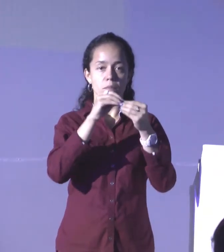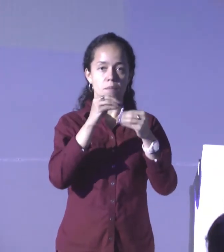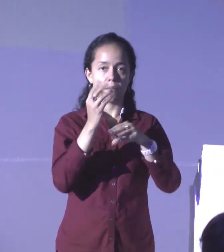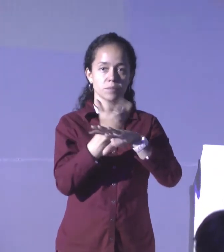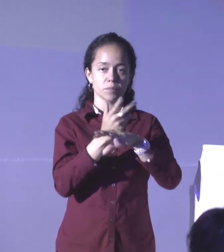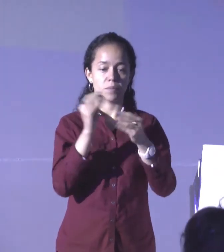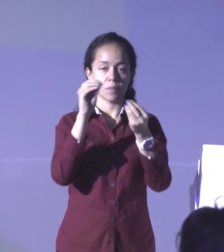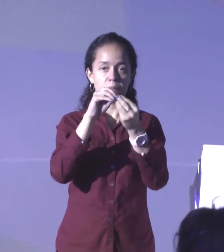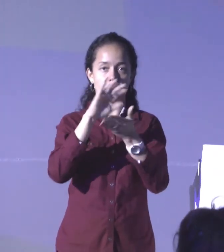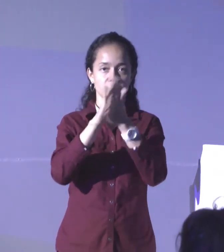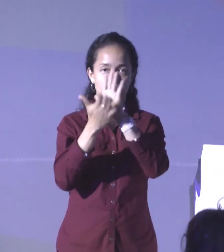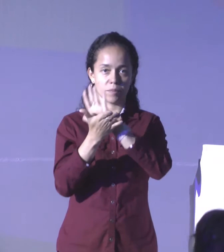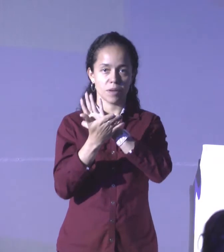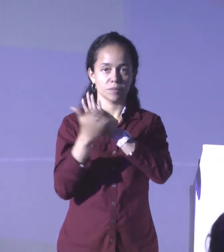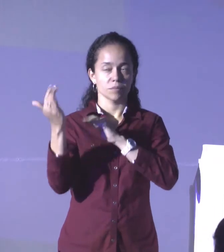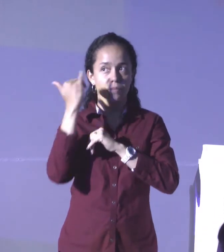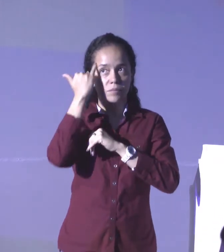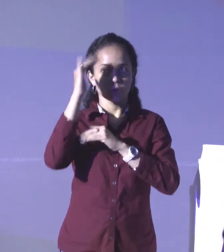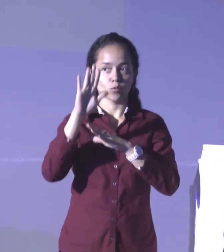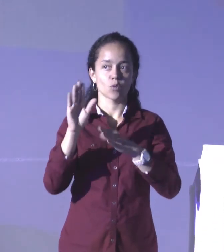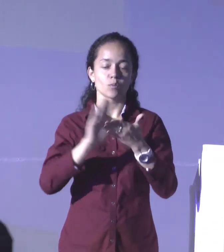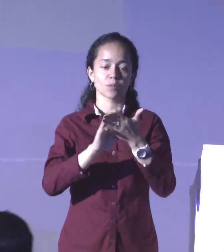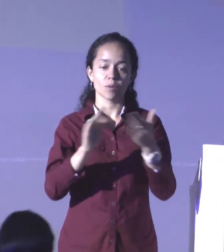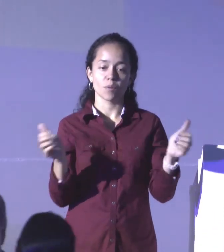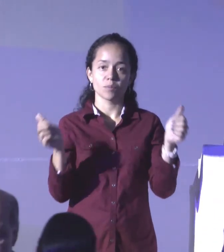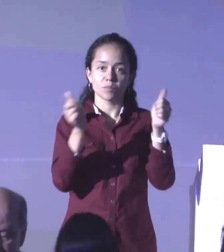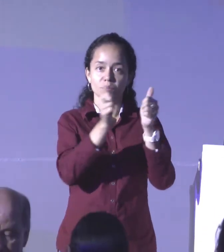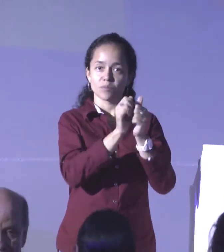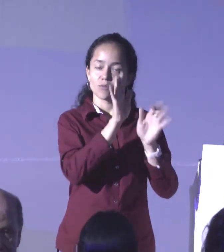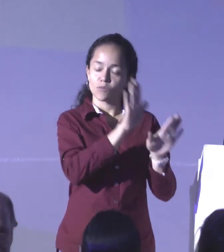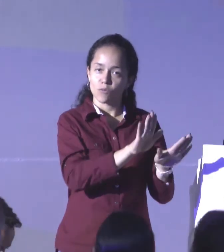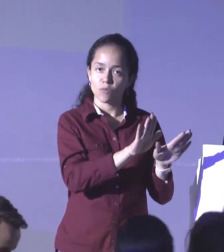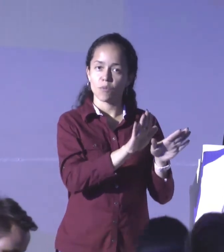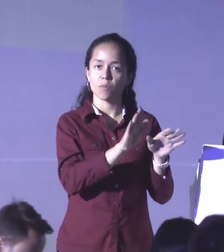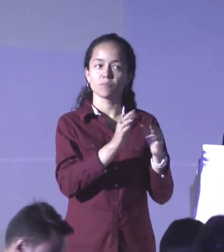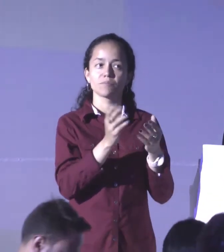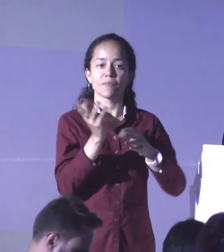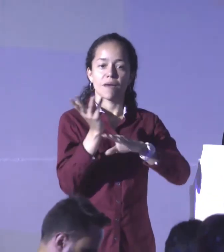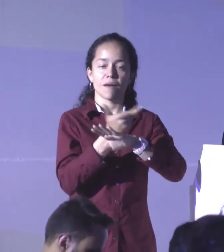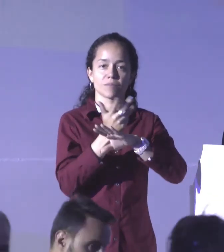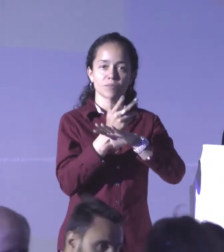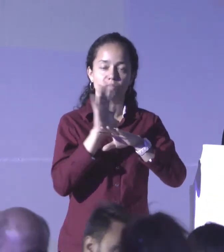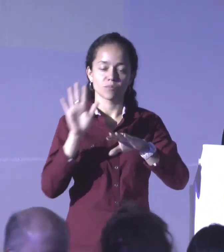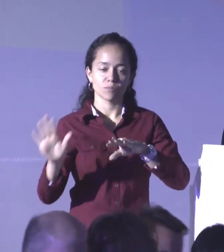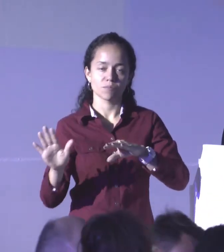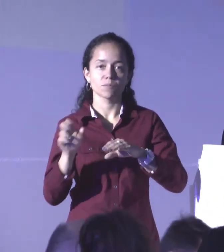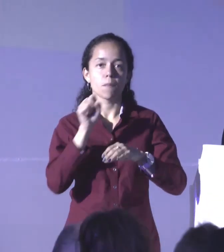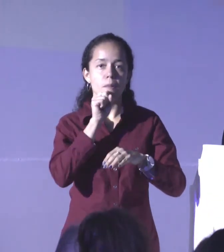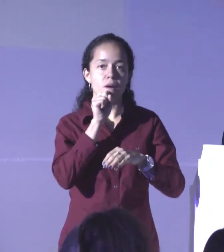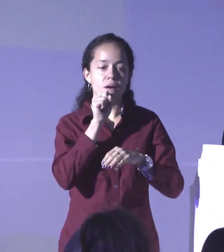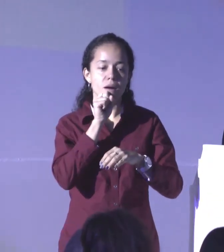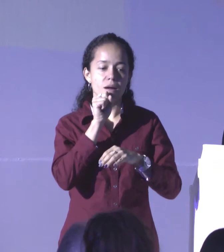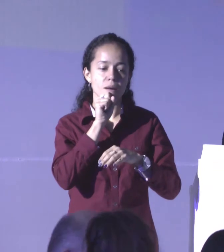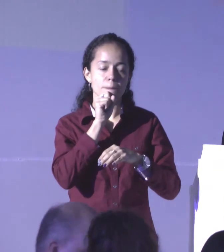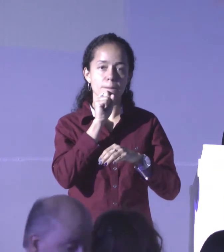Más Paz, una iniciativa de reconciliación que reúne a las artesanas de la ciudad de Barranca Bermeja,